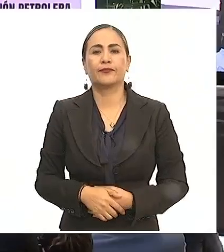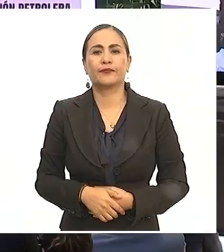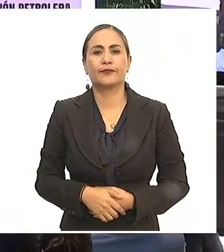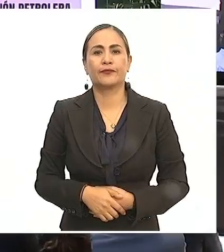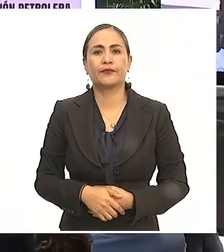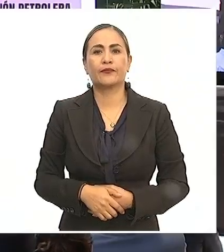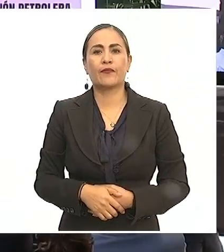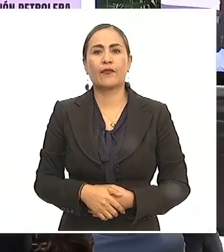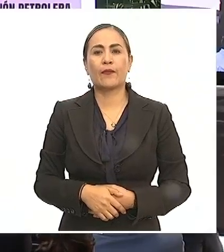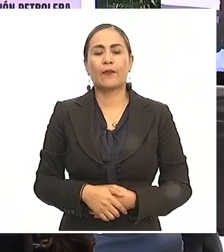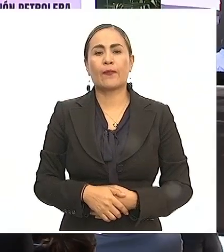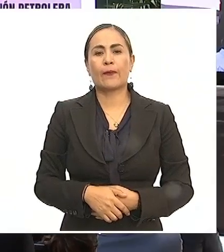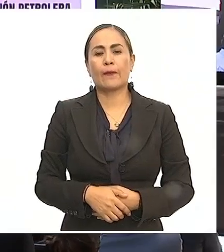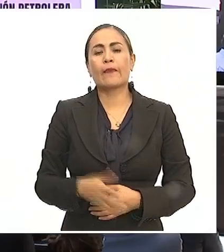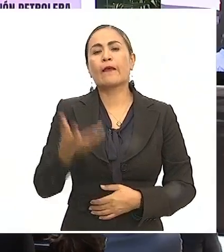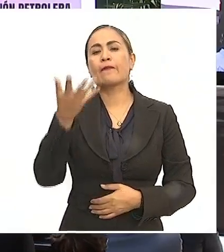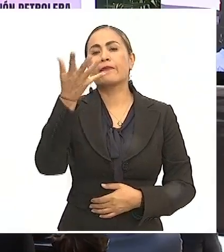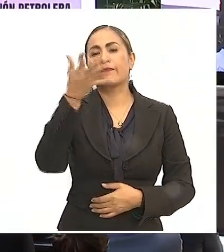Hemos